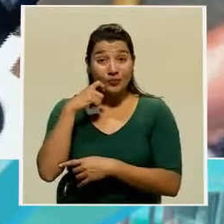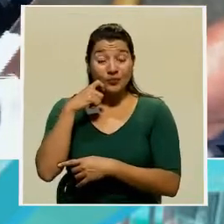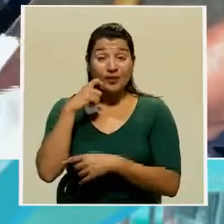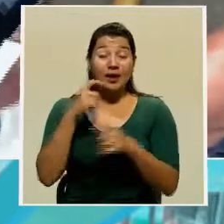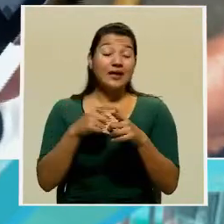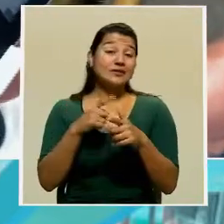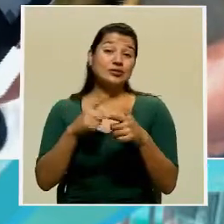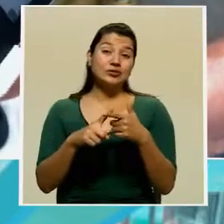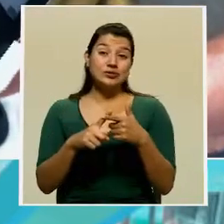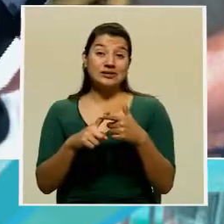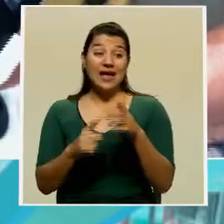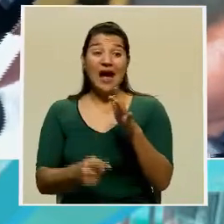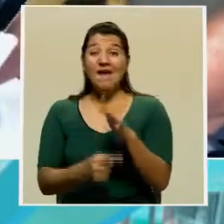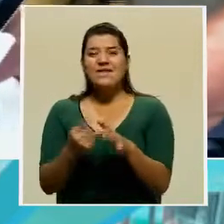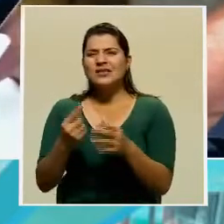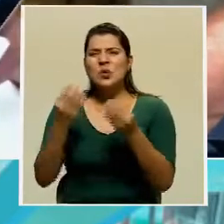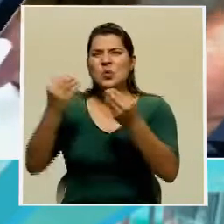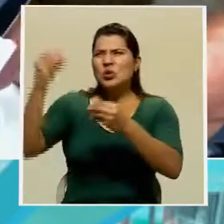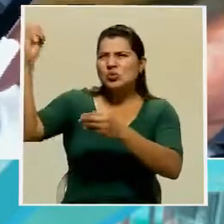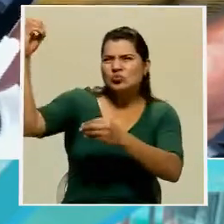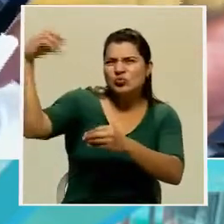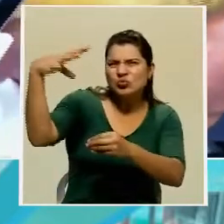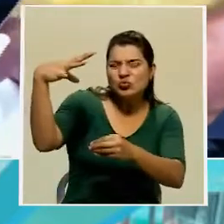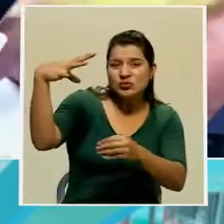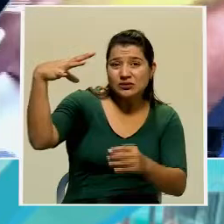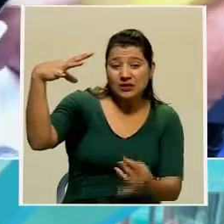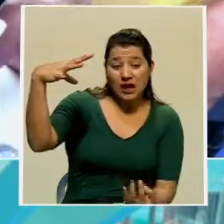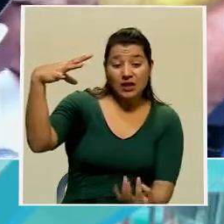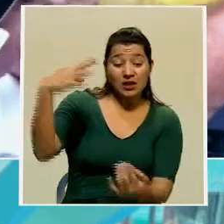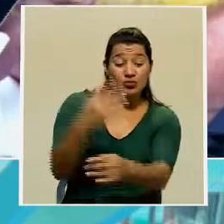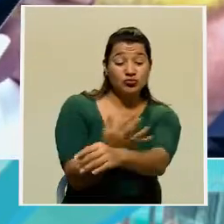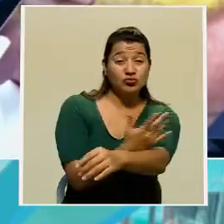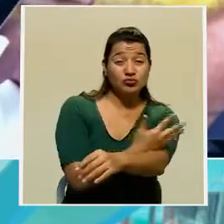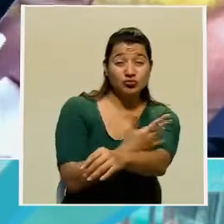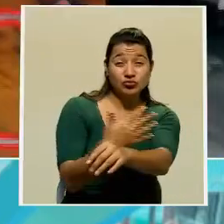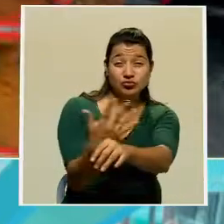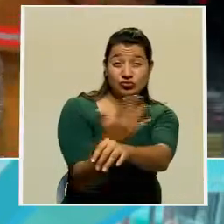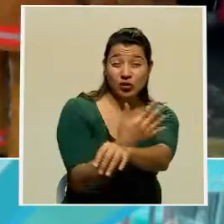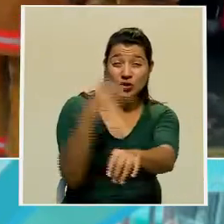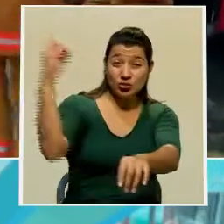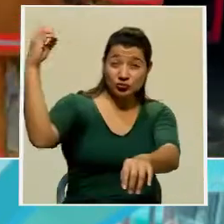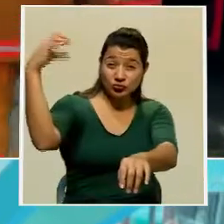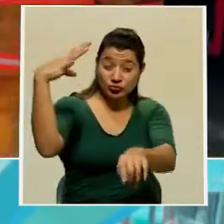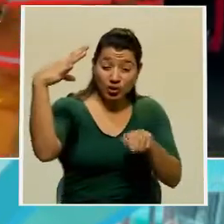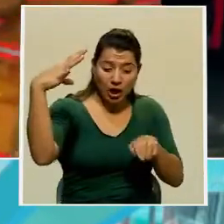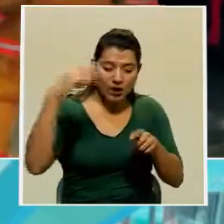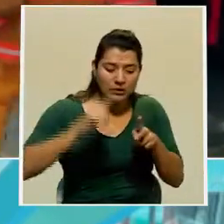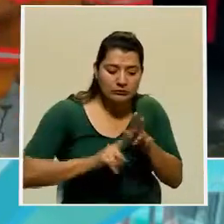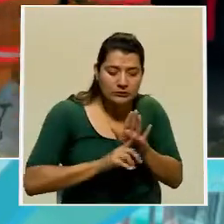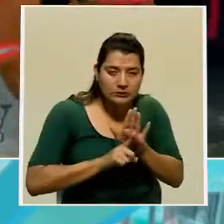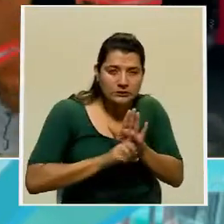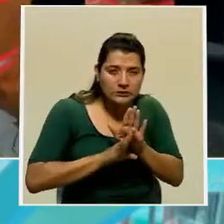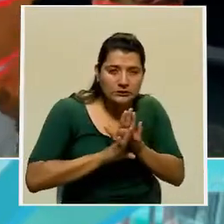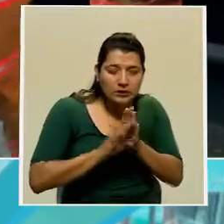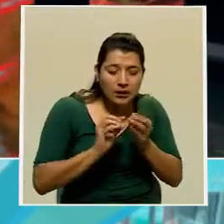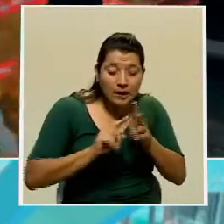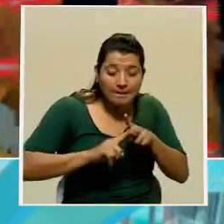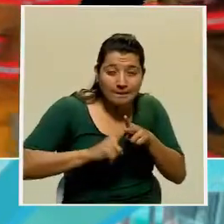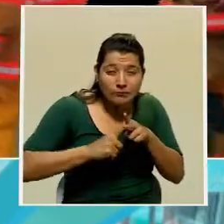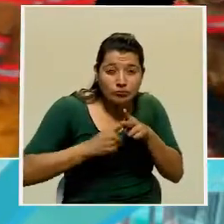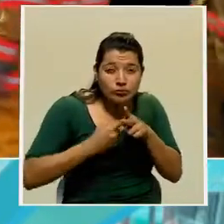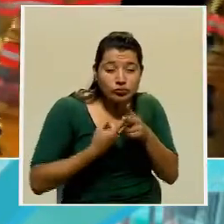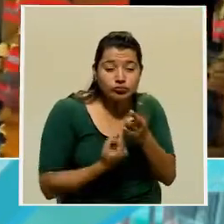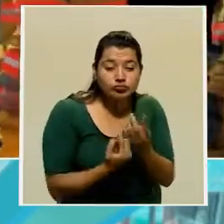incendian charrales, lotes baldíos. Muchas veces se utiliza esto para no cortarlos y